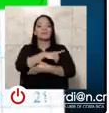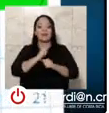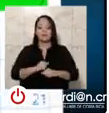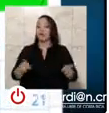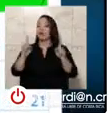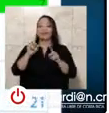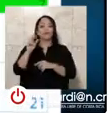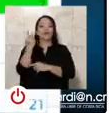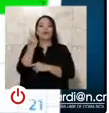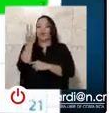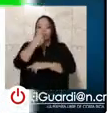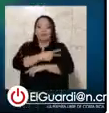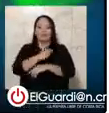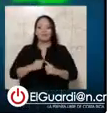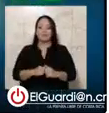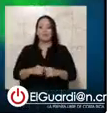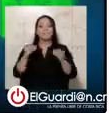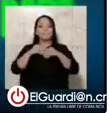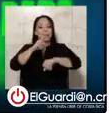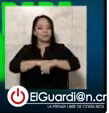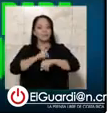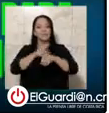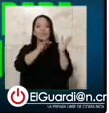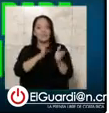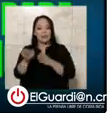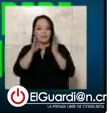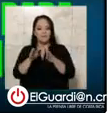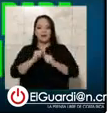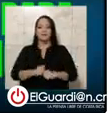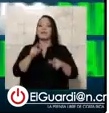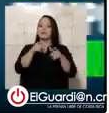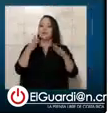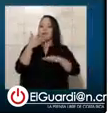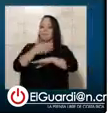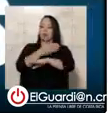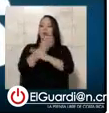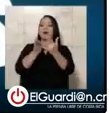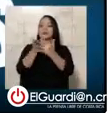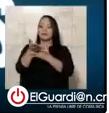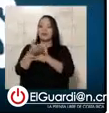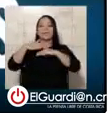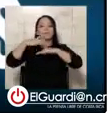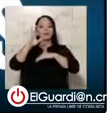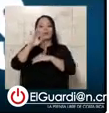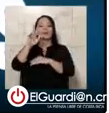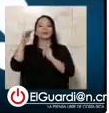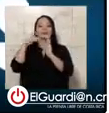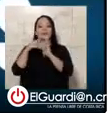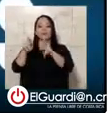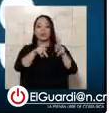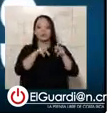lugar de solo 2 días hábiles. Más tiempo para planificar. Esto ya ha mejorado el acceso de más de